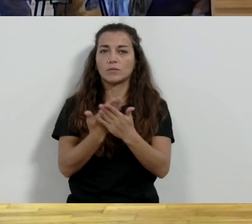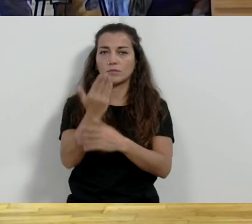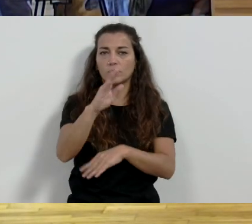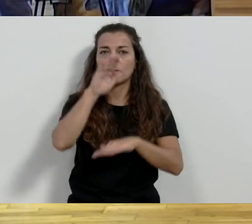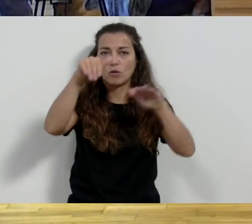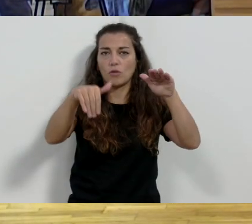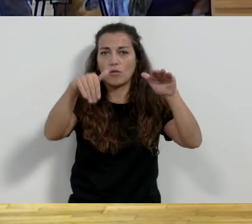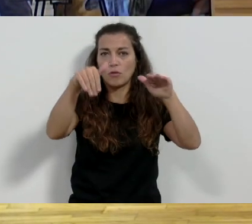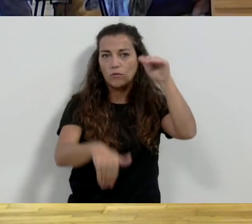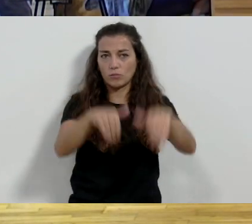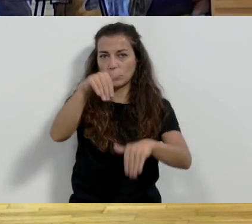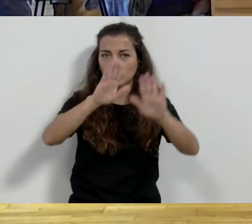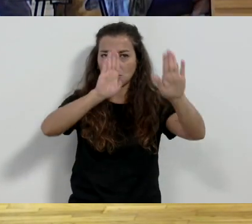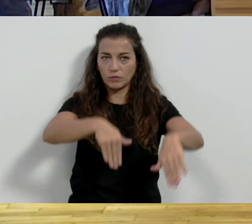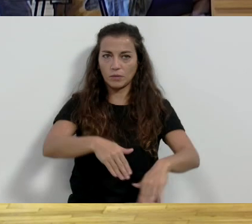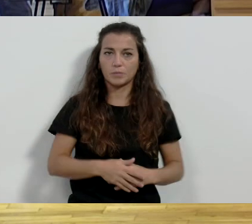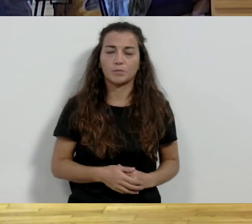favor?